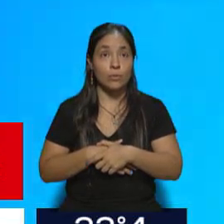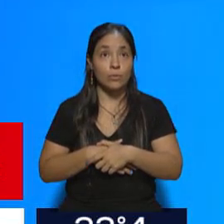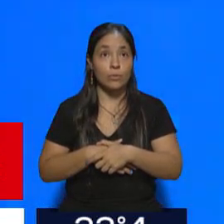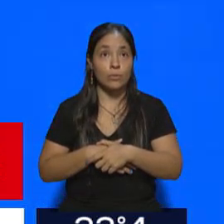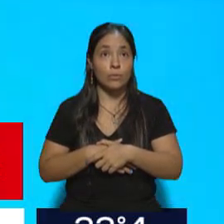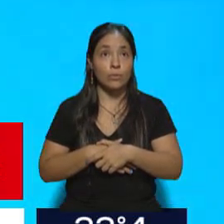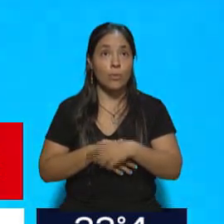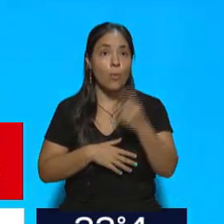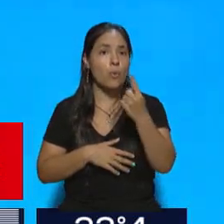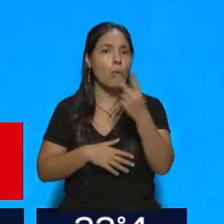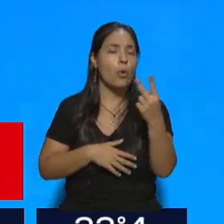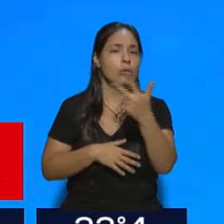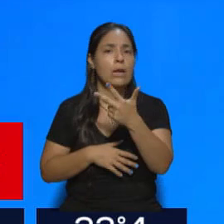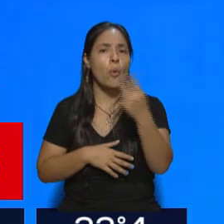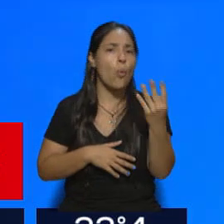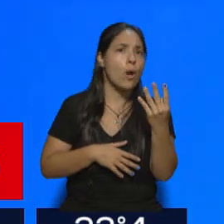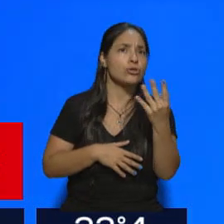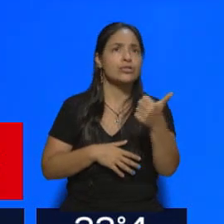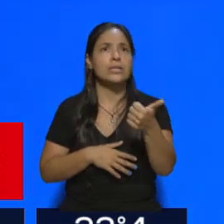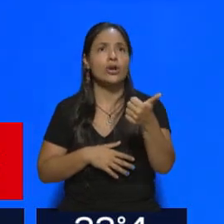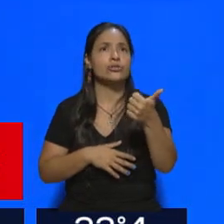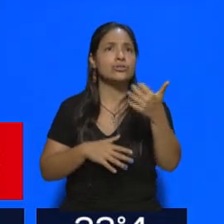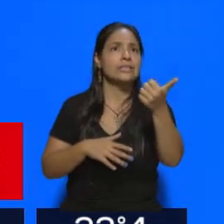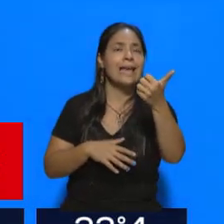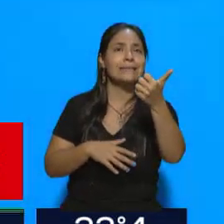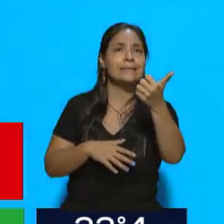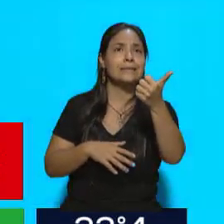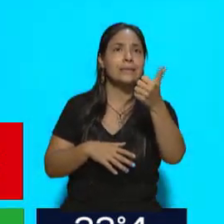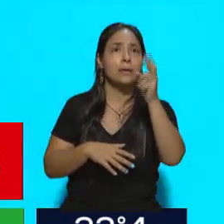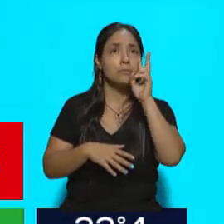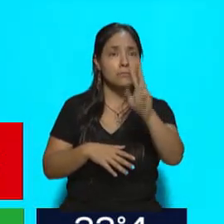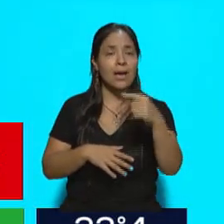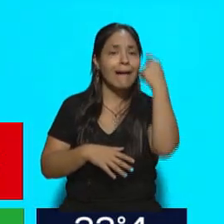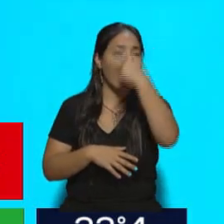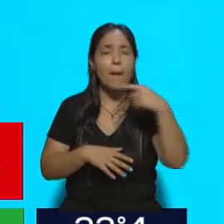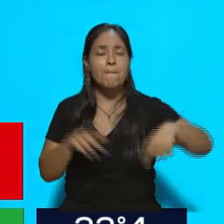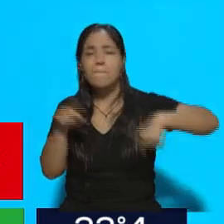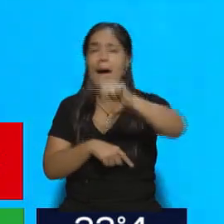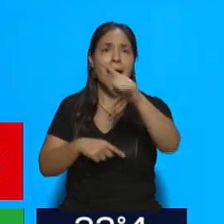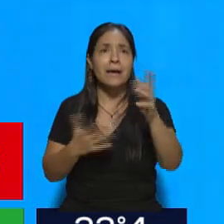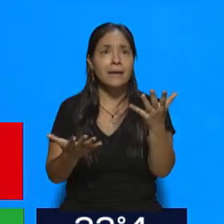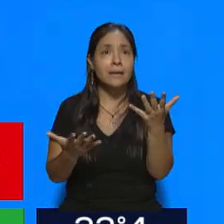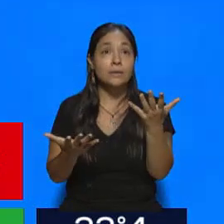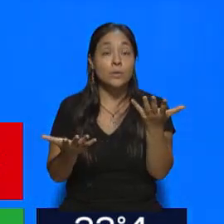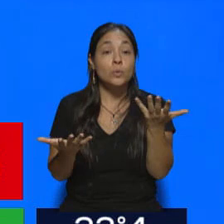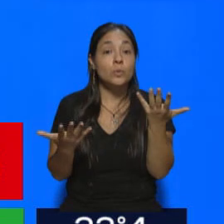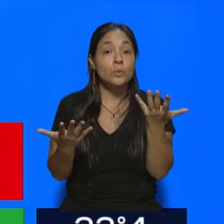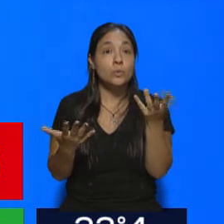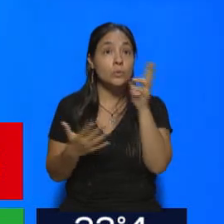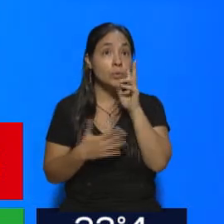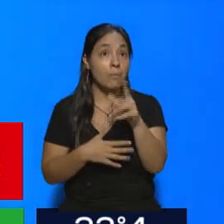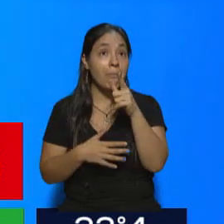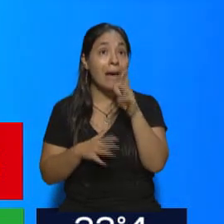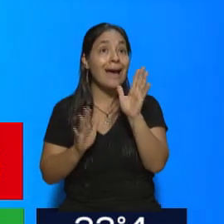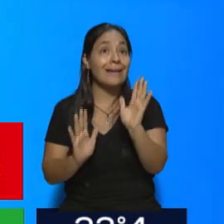De uno no va, Pedro. 1, 2, 3, 4, 5, 6. Observen la patada en el rostro a este muchacho que en apariencia,